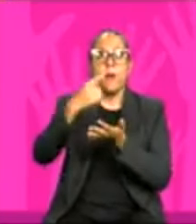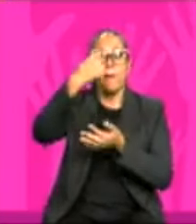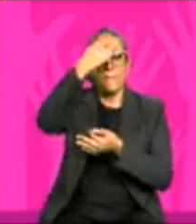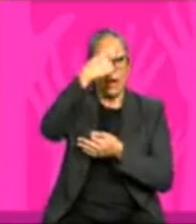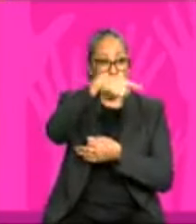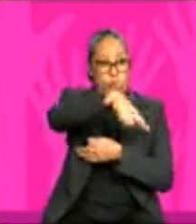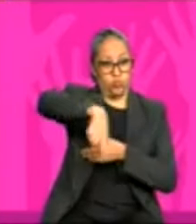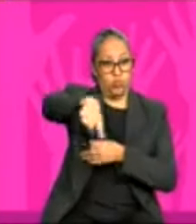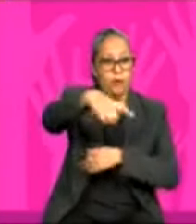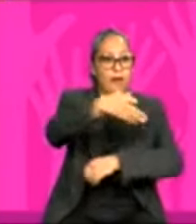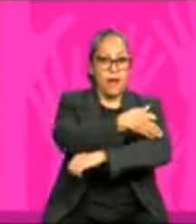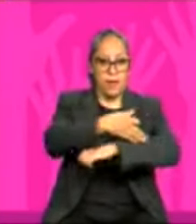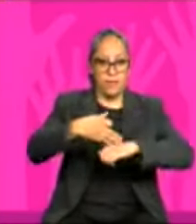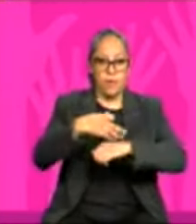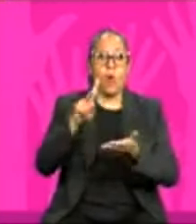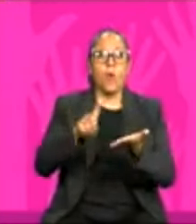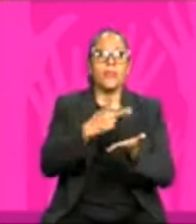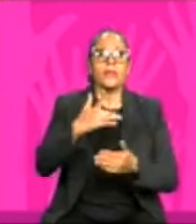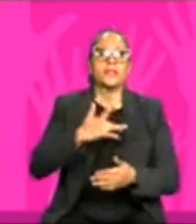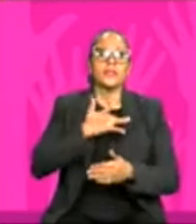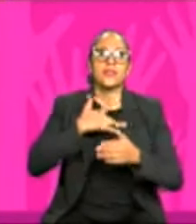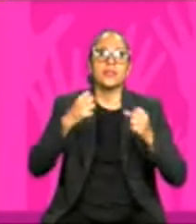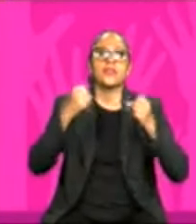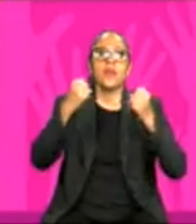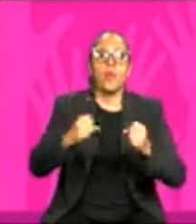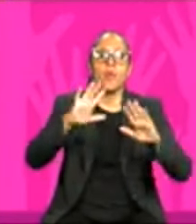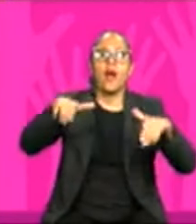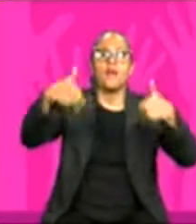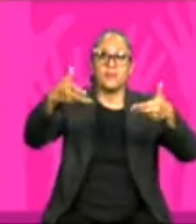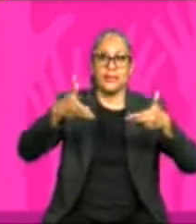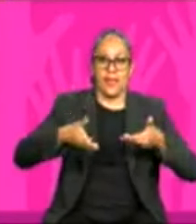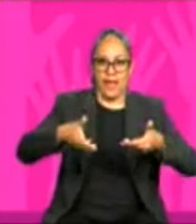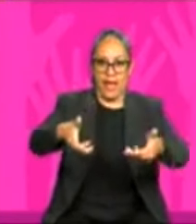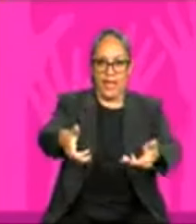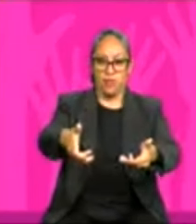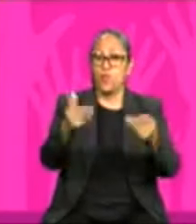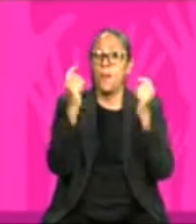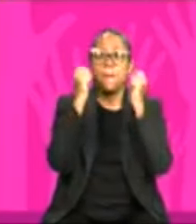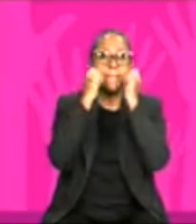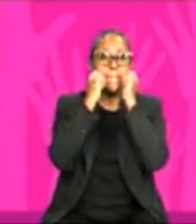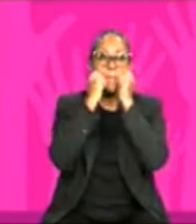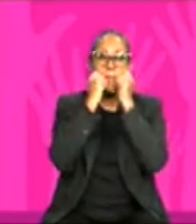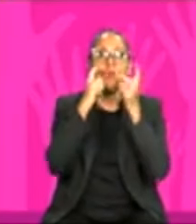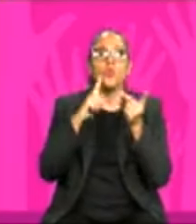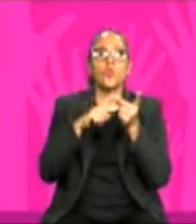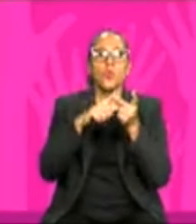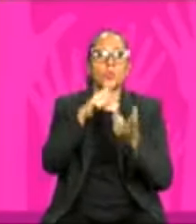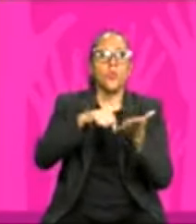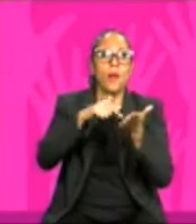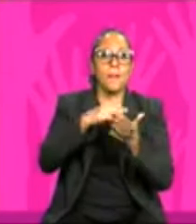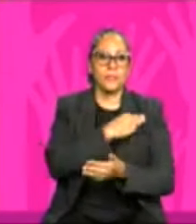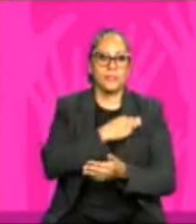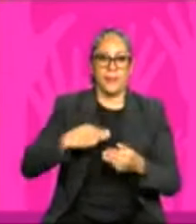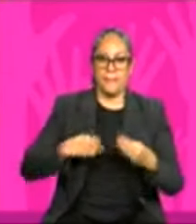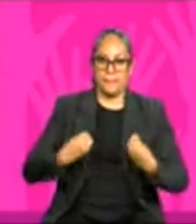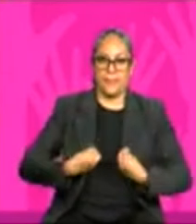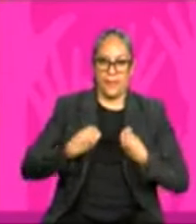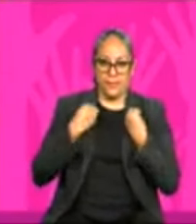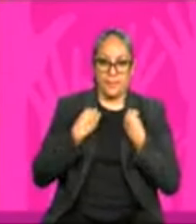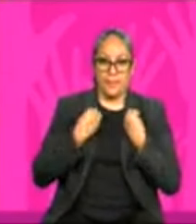tu familia vuelvan a sentirse seguros en las calles, sin importar en qué municipio vivan.